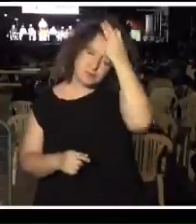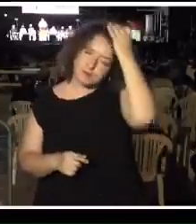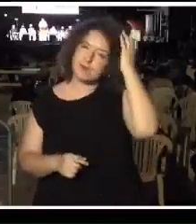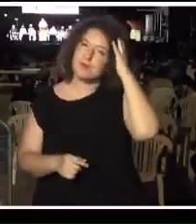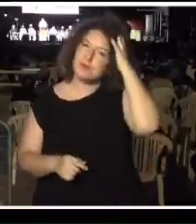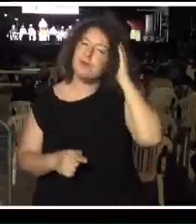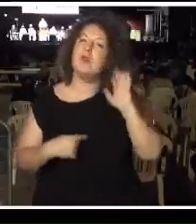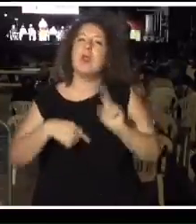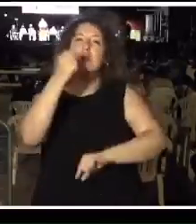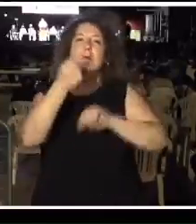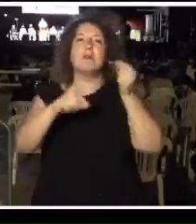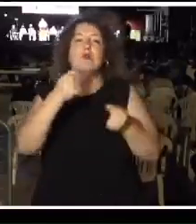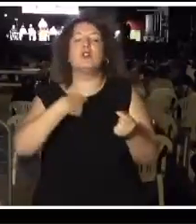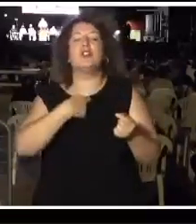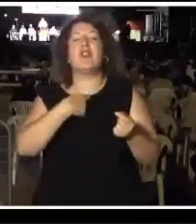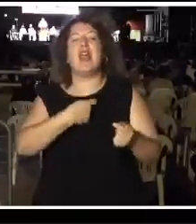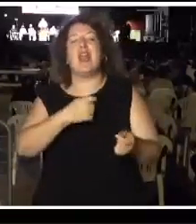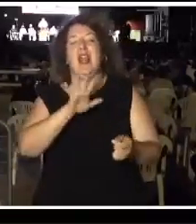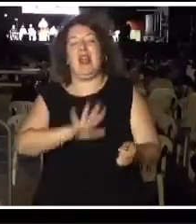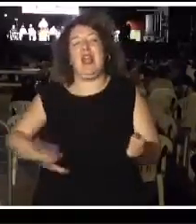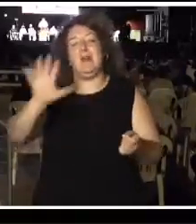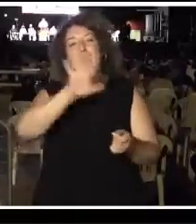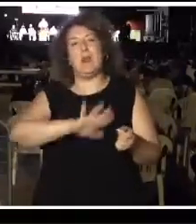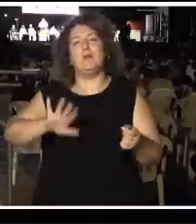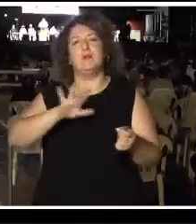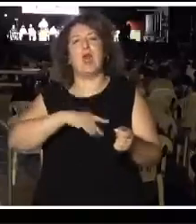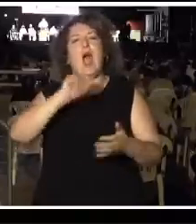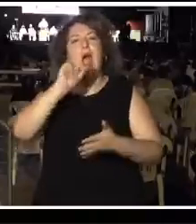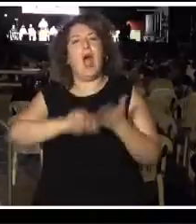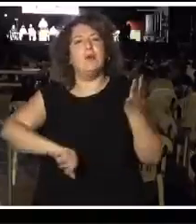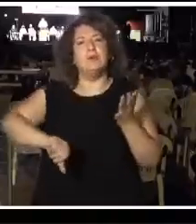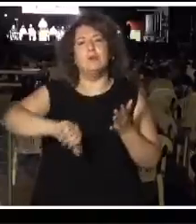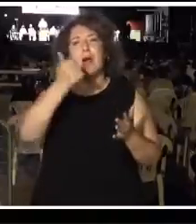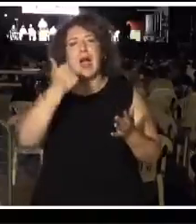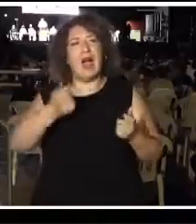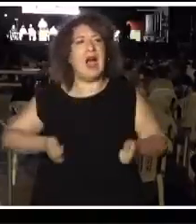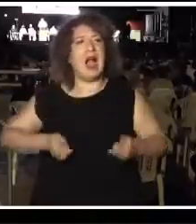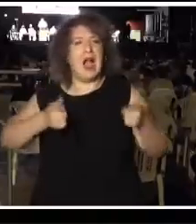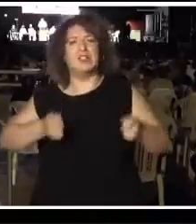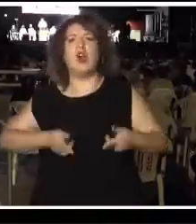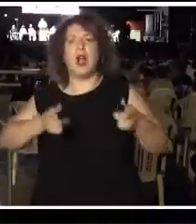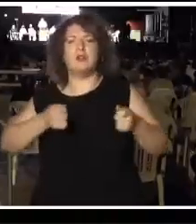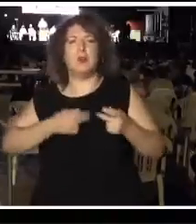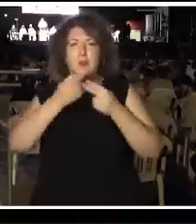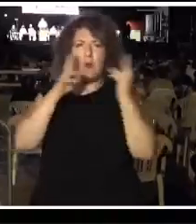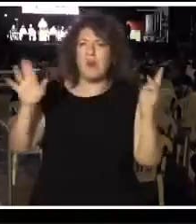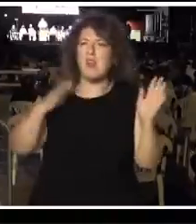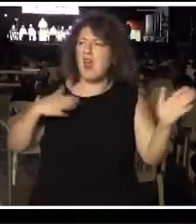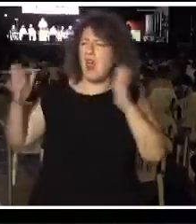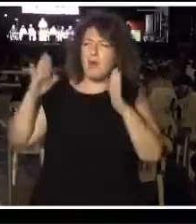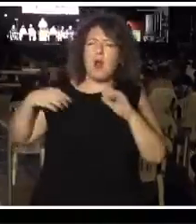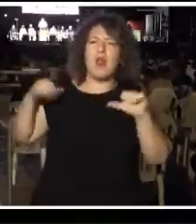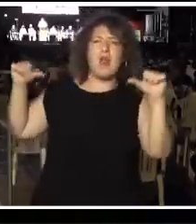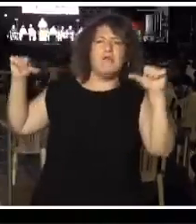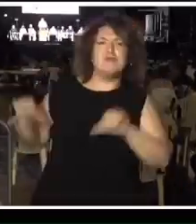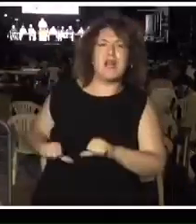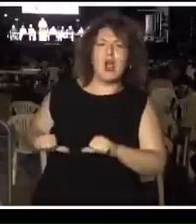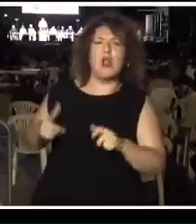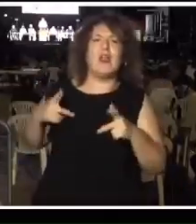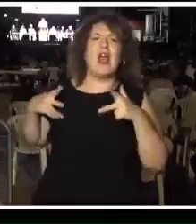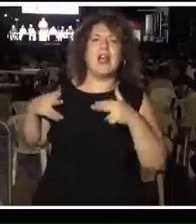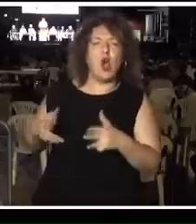unos presupuestos del Estado expansivos en gasto público han puesto fin a los tiempos de recortes y austericidio de